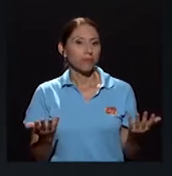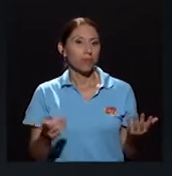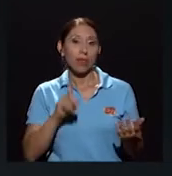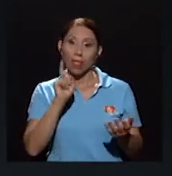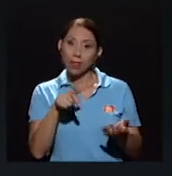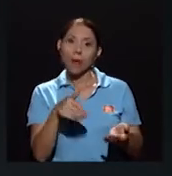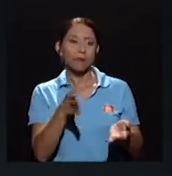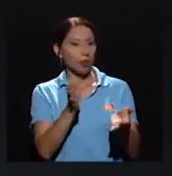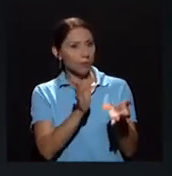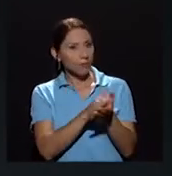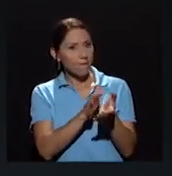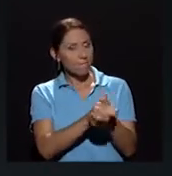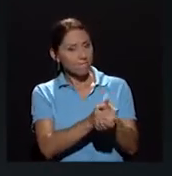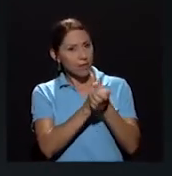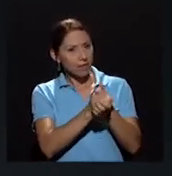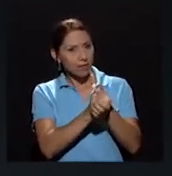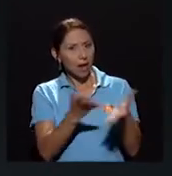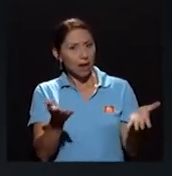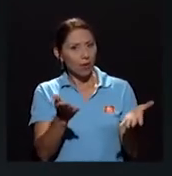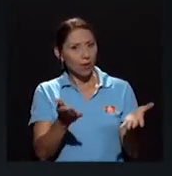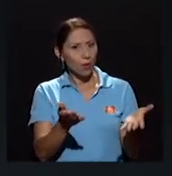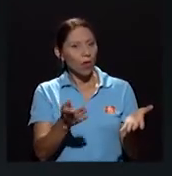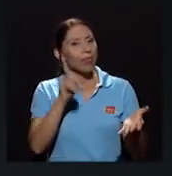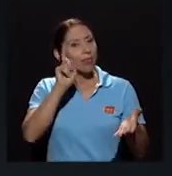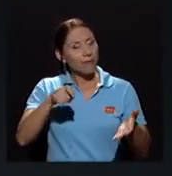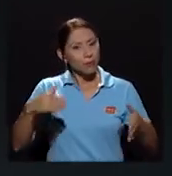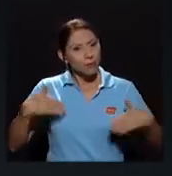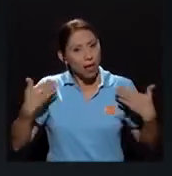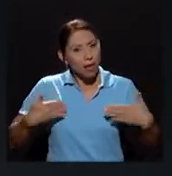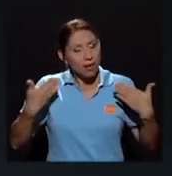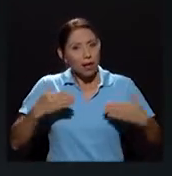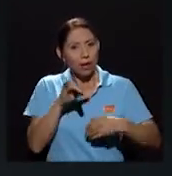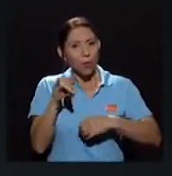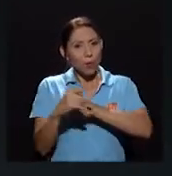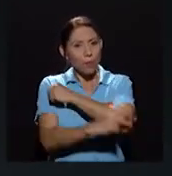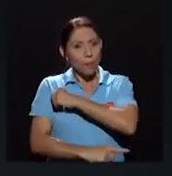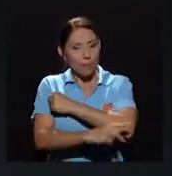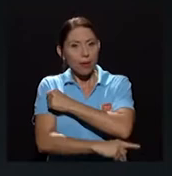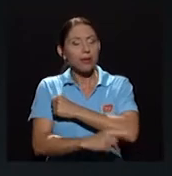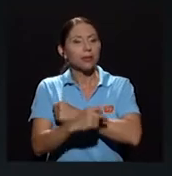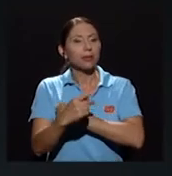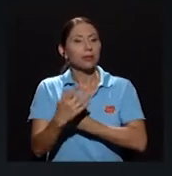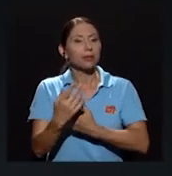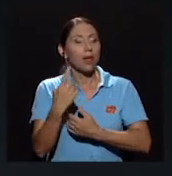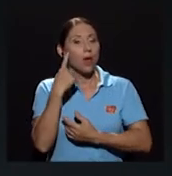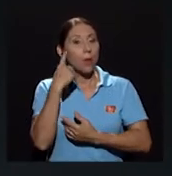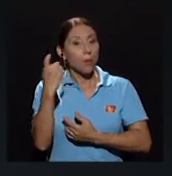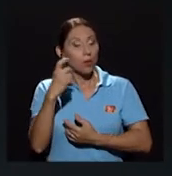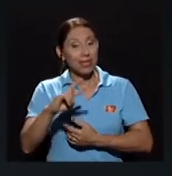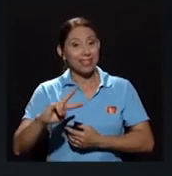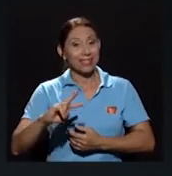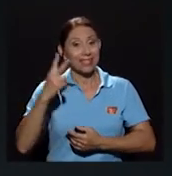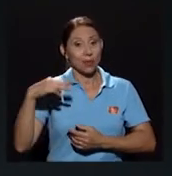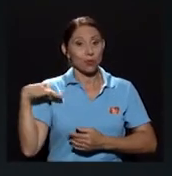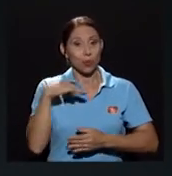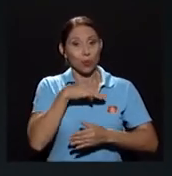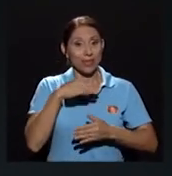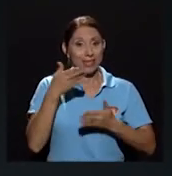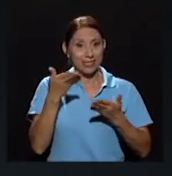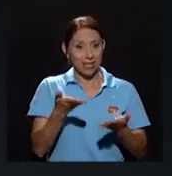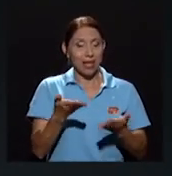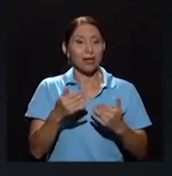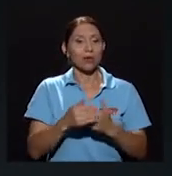felicitarlo tendríamos que congratularnos como país de que el segundo ministerio